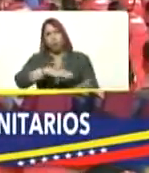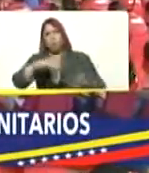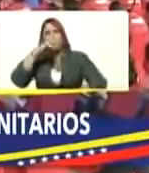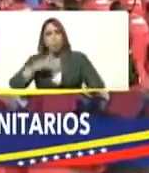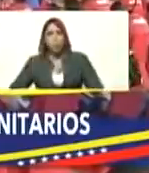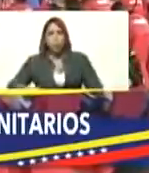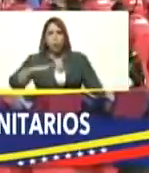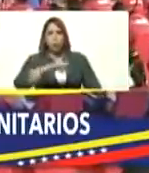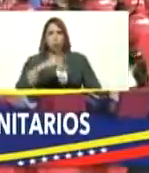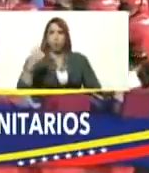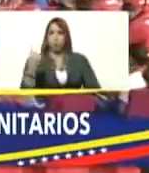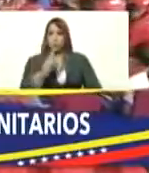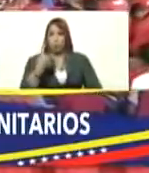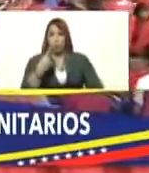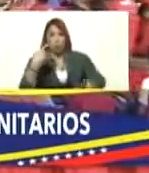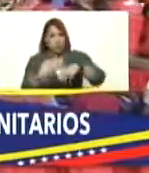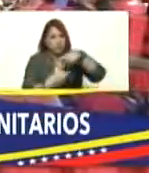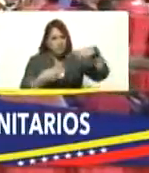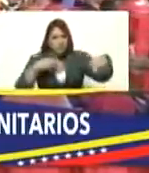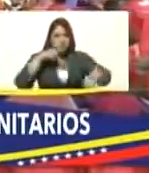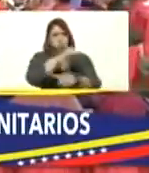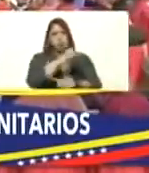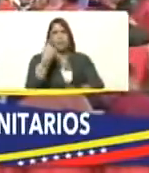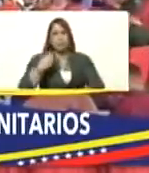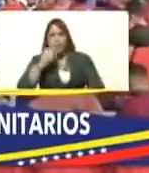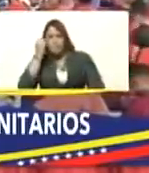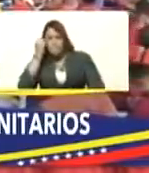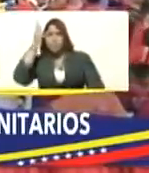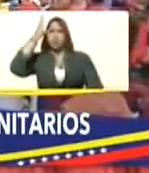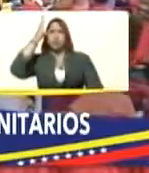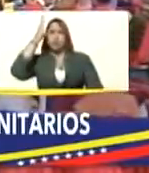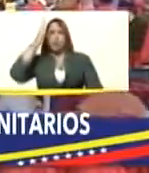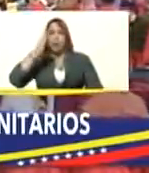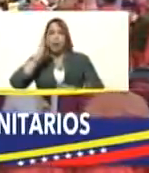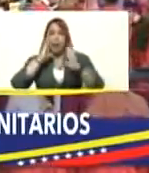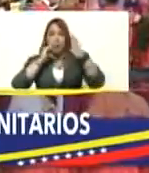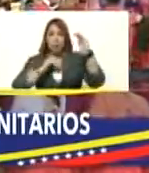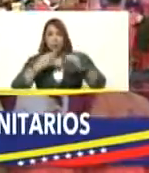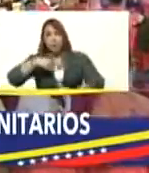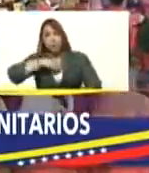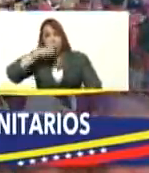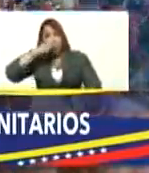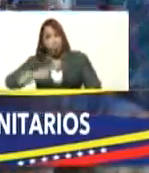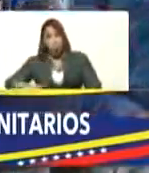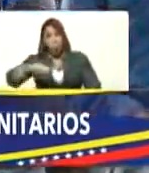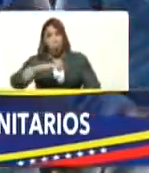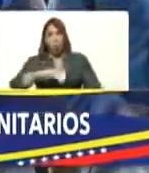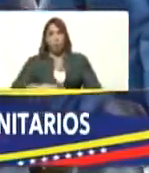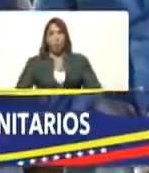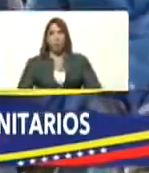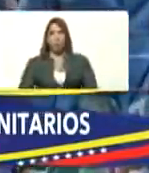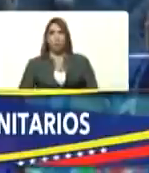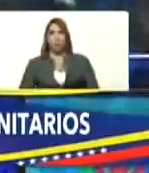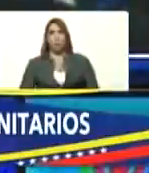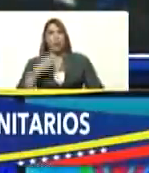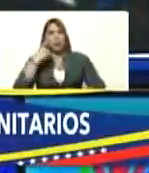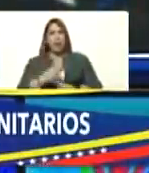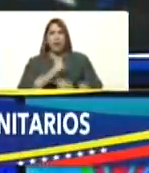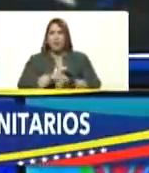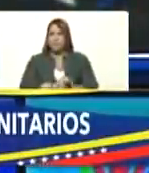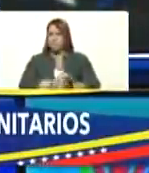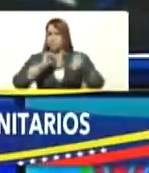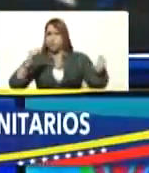pueblo. Solo la revolución tiene capacidad para atender a nuestro pueblo. Hay que romper con